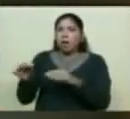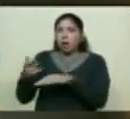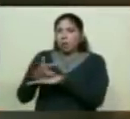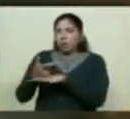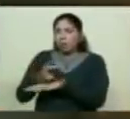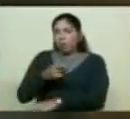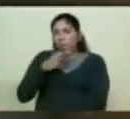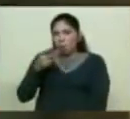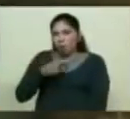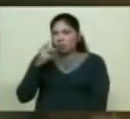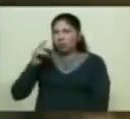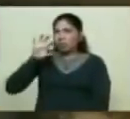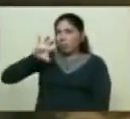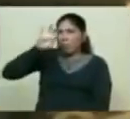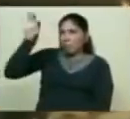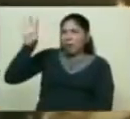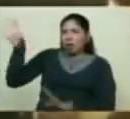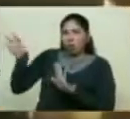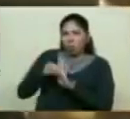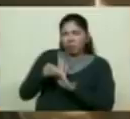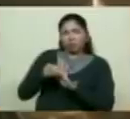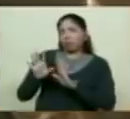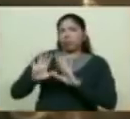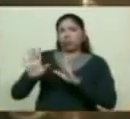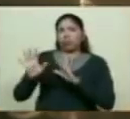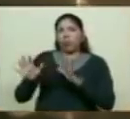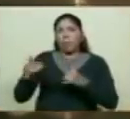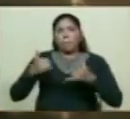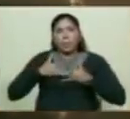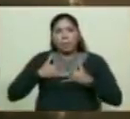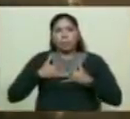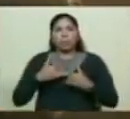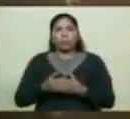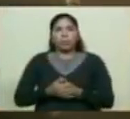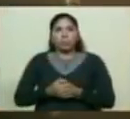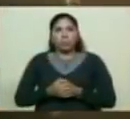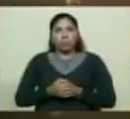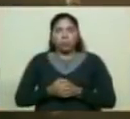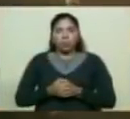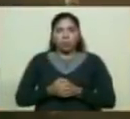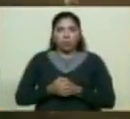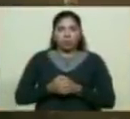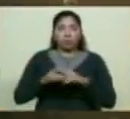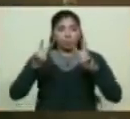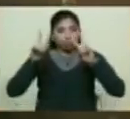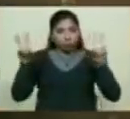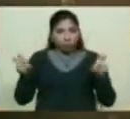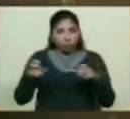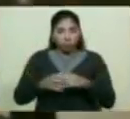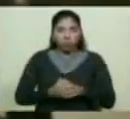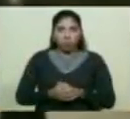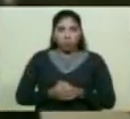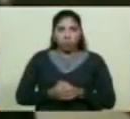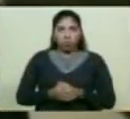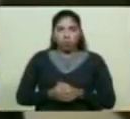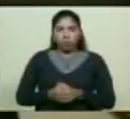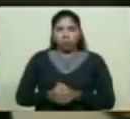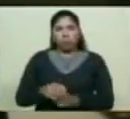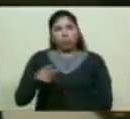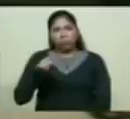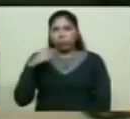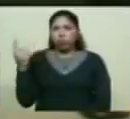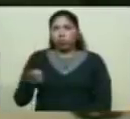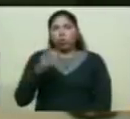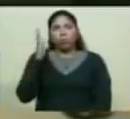latitudes éxitos textualmente a bolívar abro comillas tengo tengamos presente que